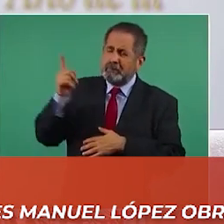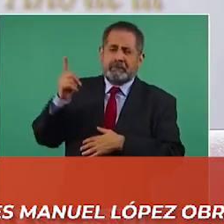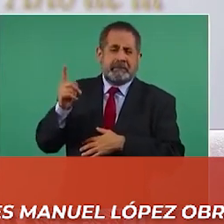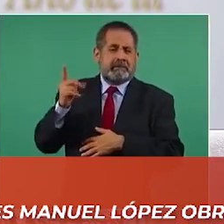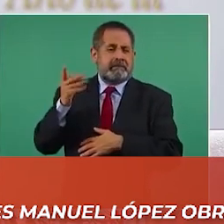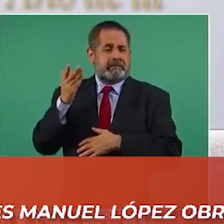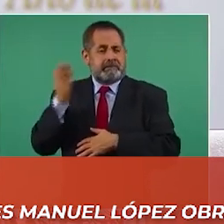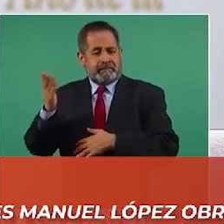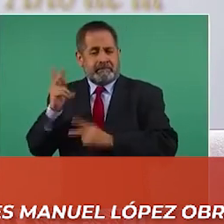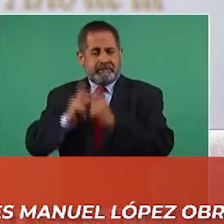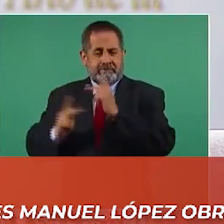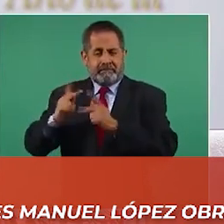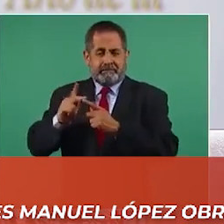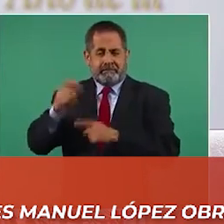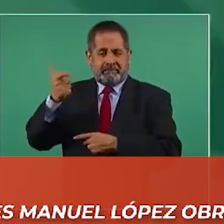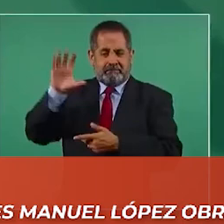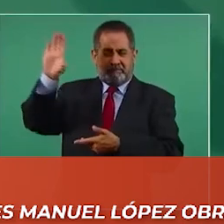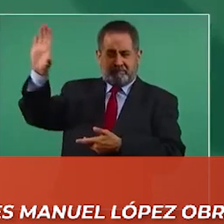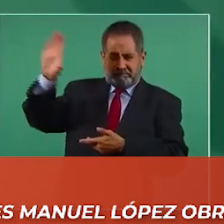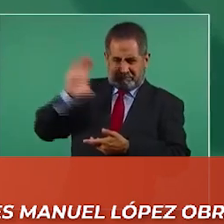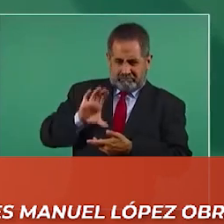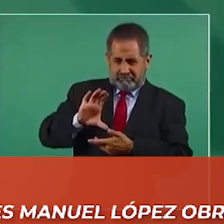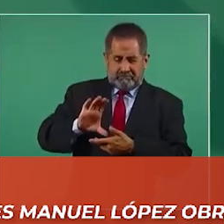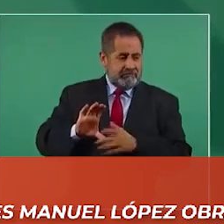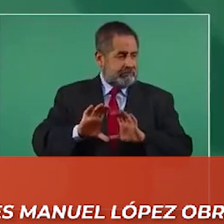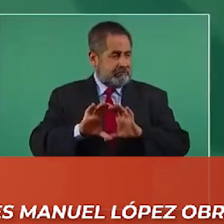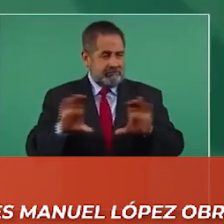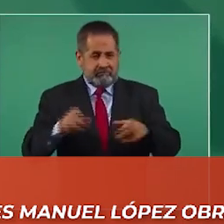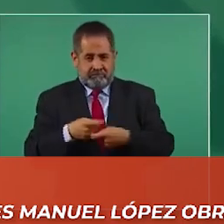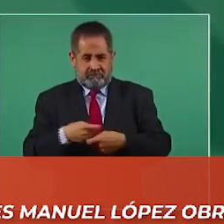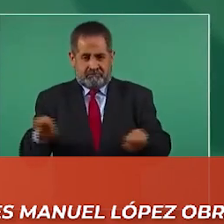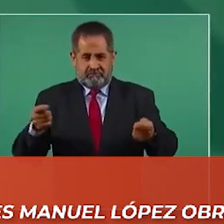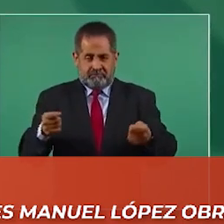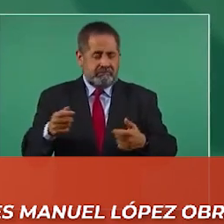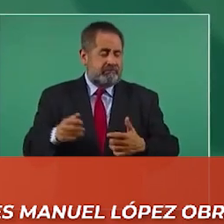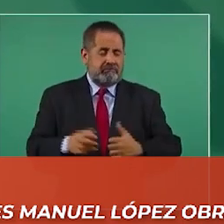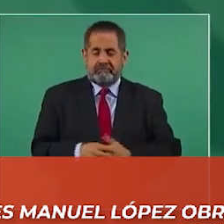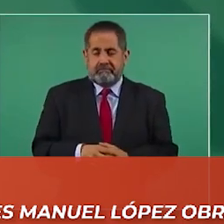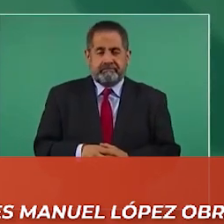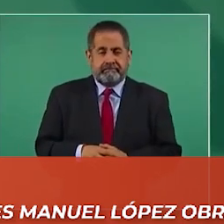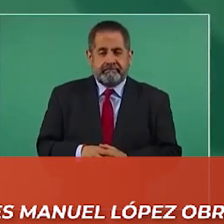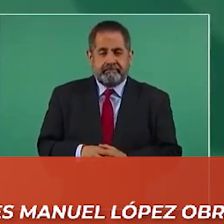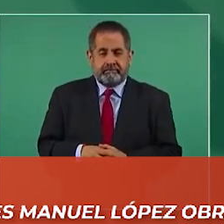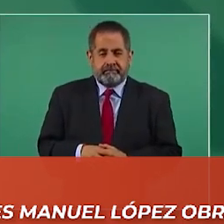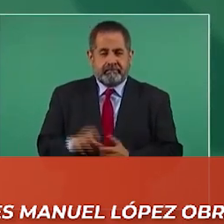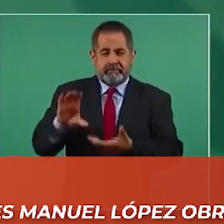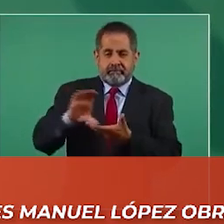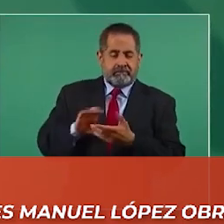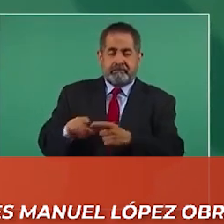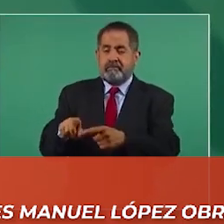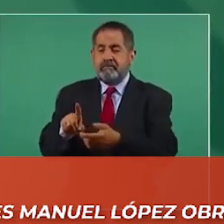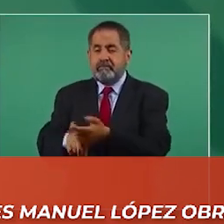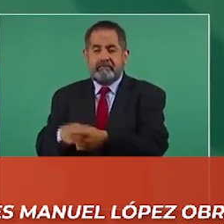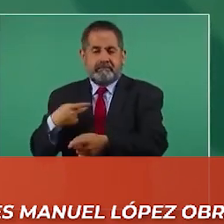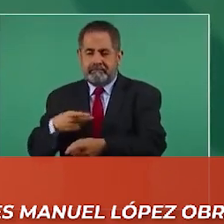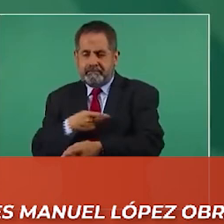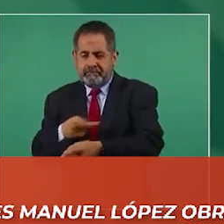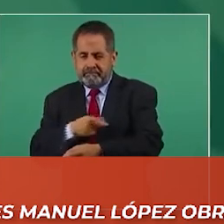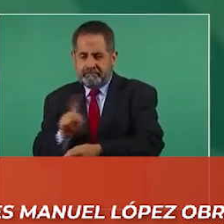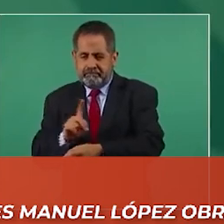crédito para repartir ese dinero, no abajo sino arriba,